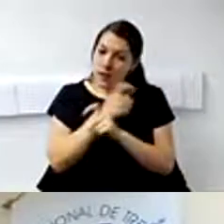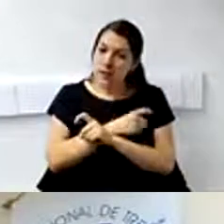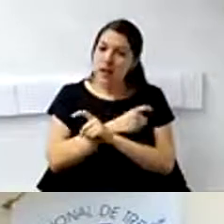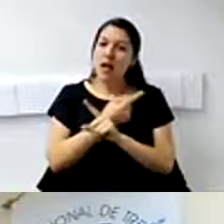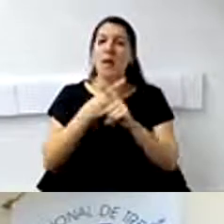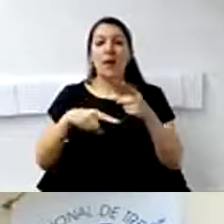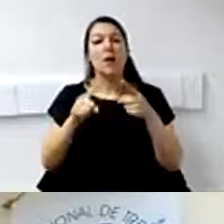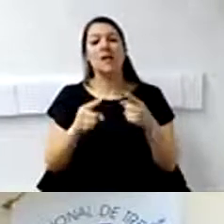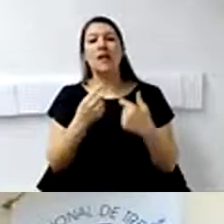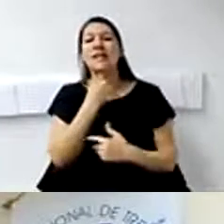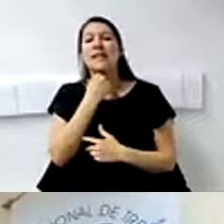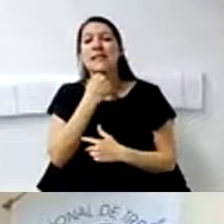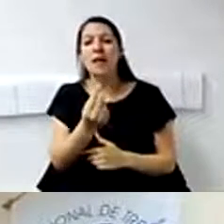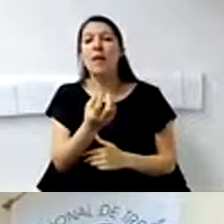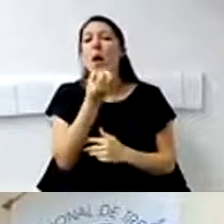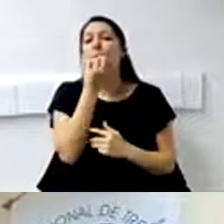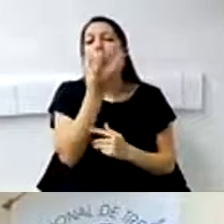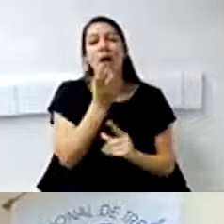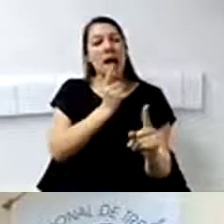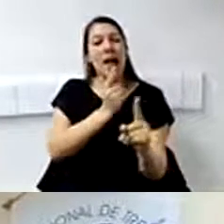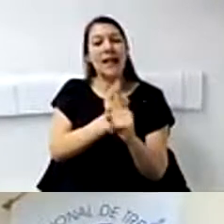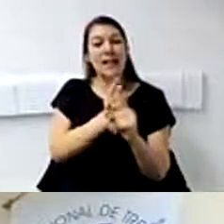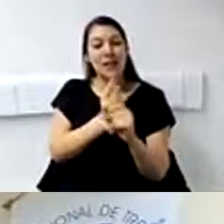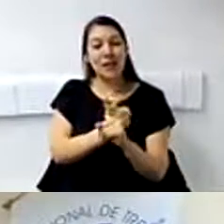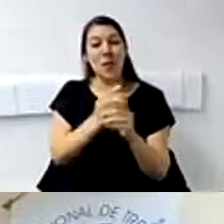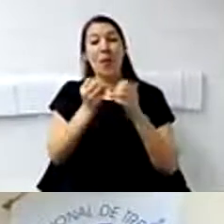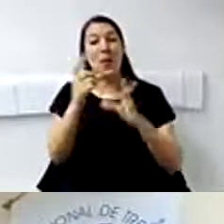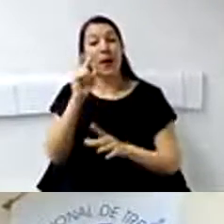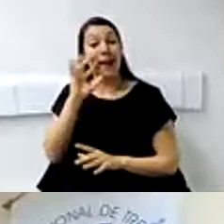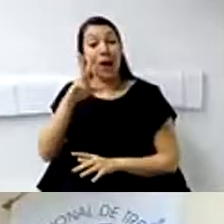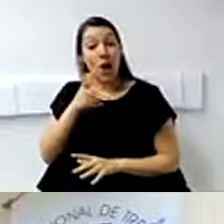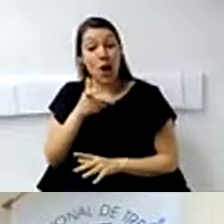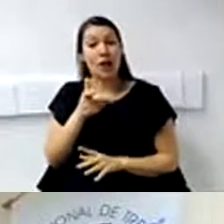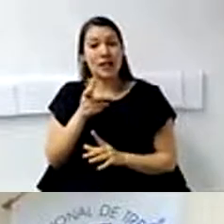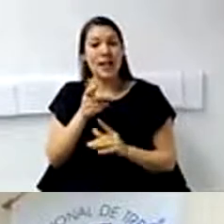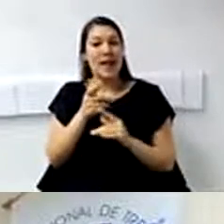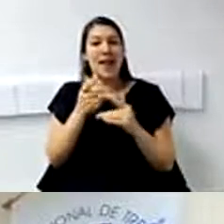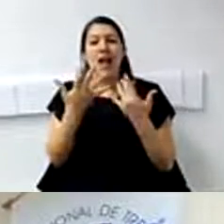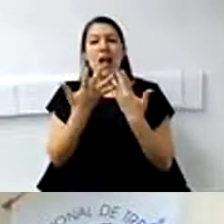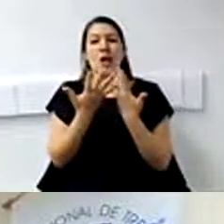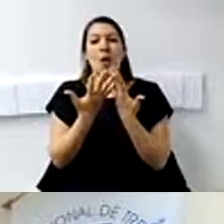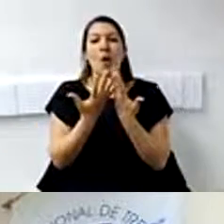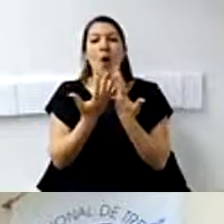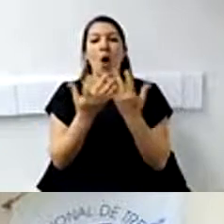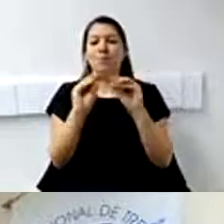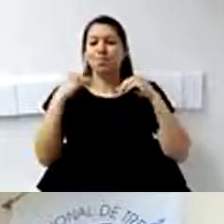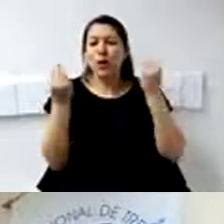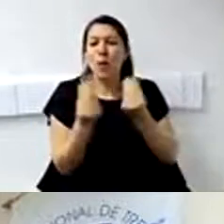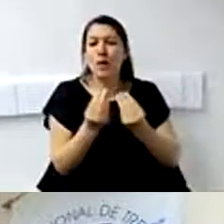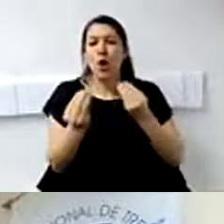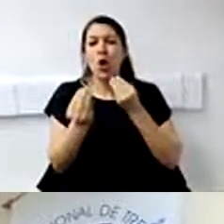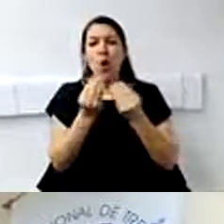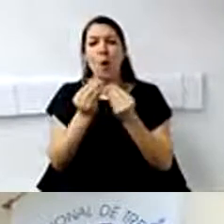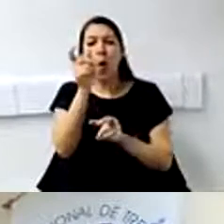buen trato, porque reconocen la integralidad de las personas con discapacidad. Yo voy a